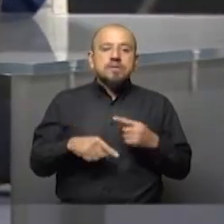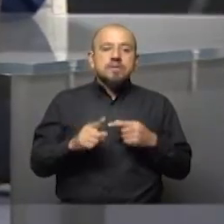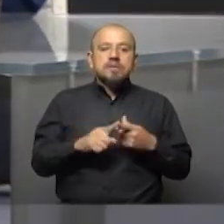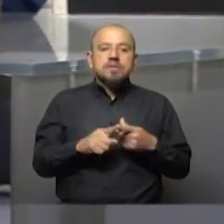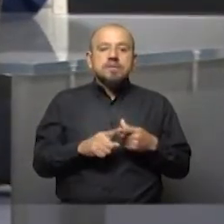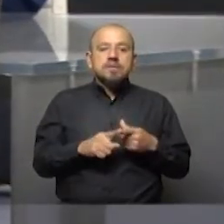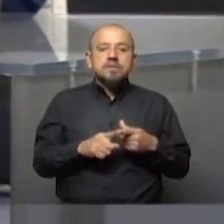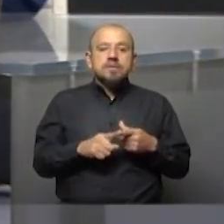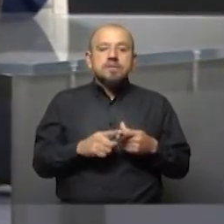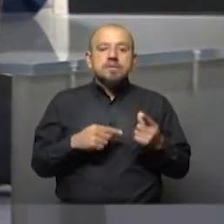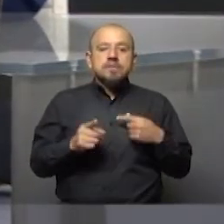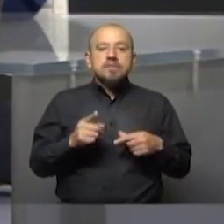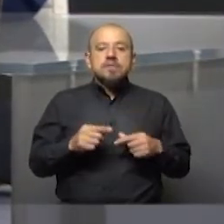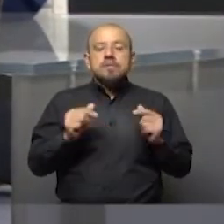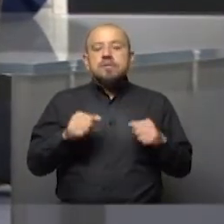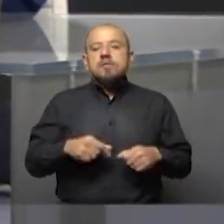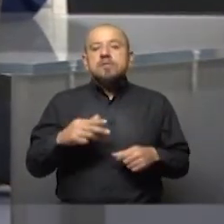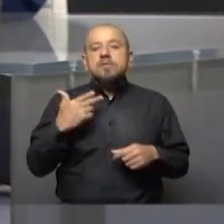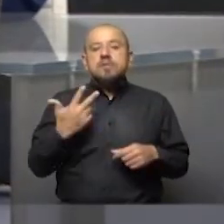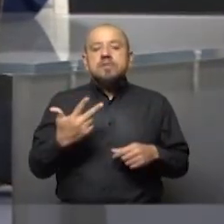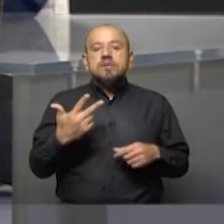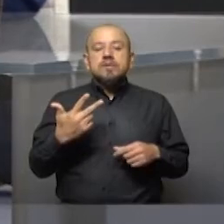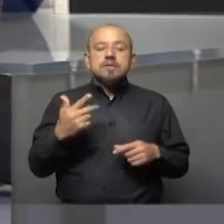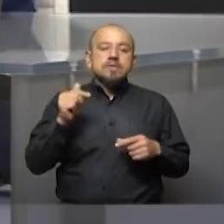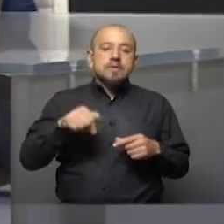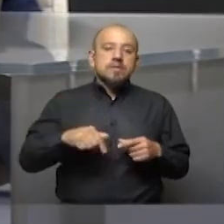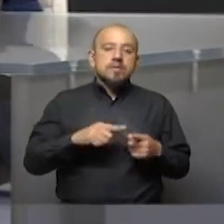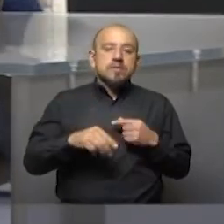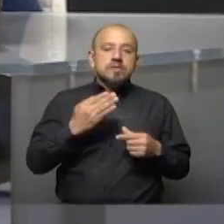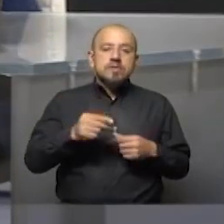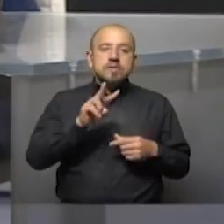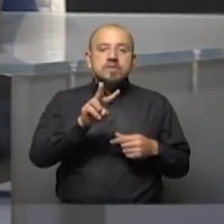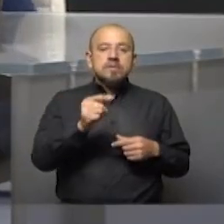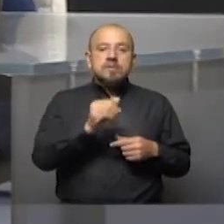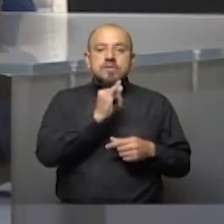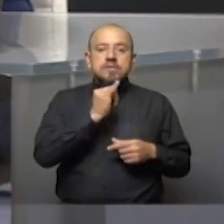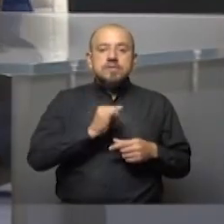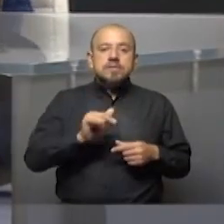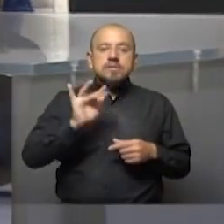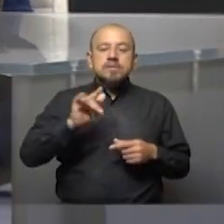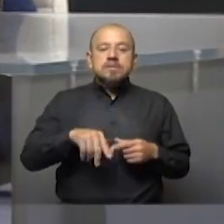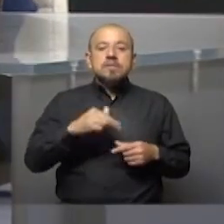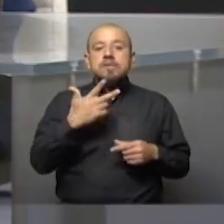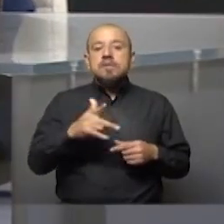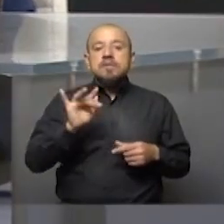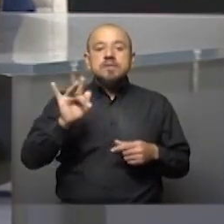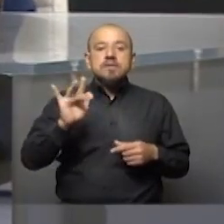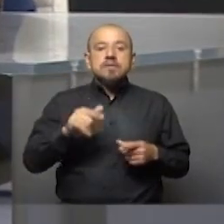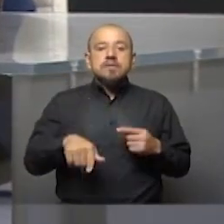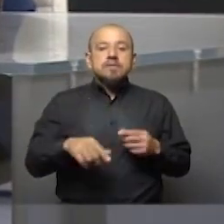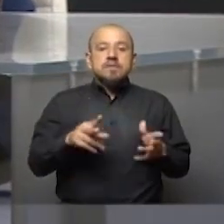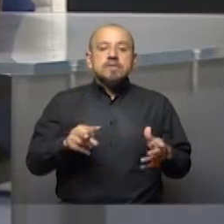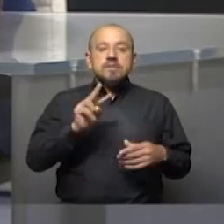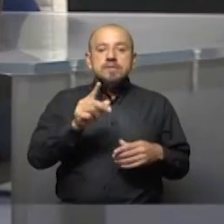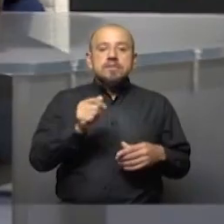olvidó eso no por favor un placer en este tercer y último capítulo de vas Ferreira de nuestros miércoles tercer miércoles yo ya lo quiero a